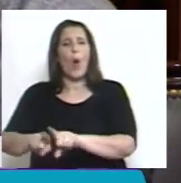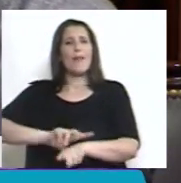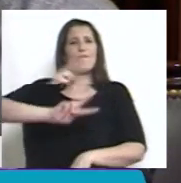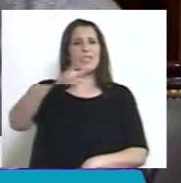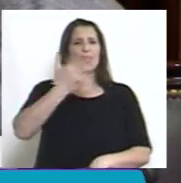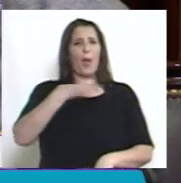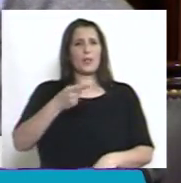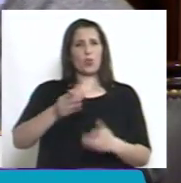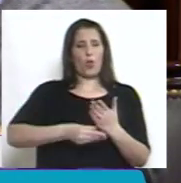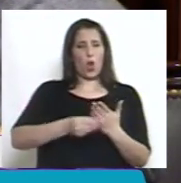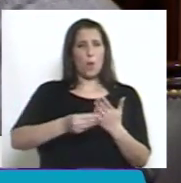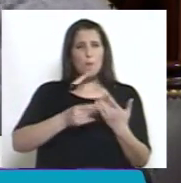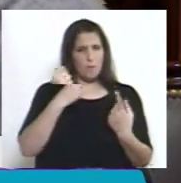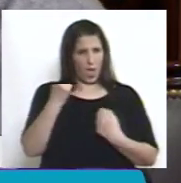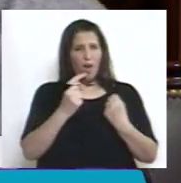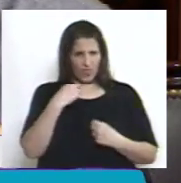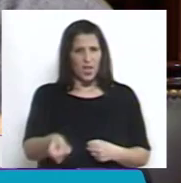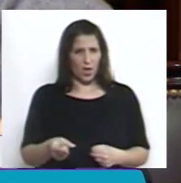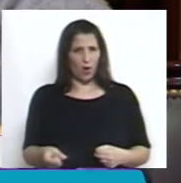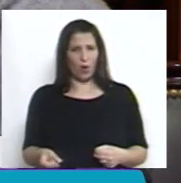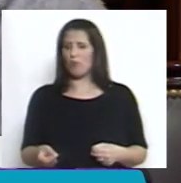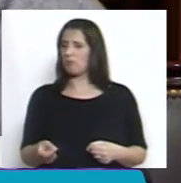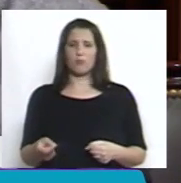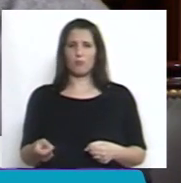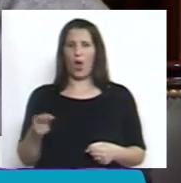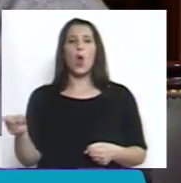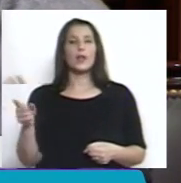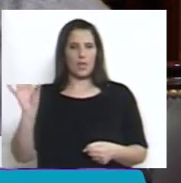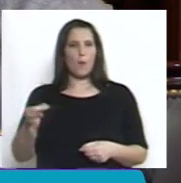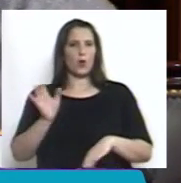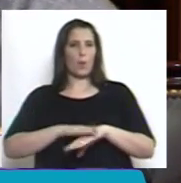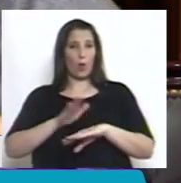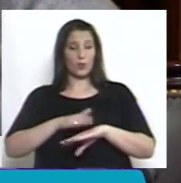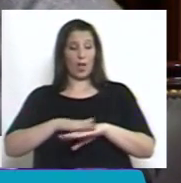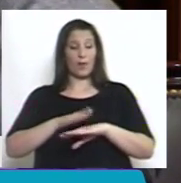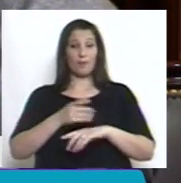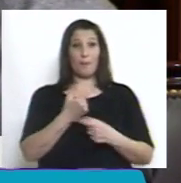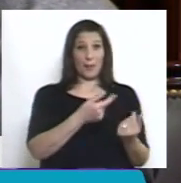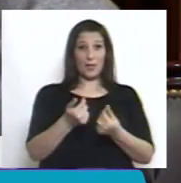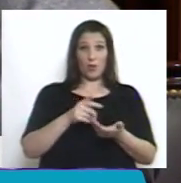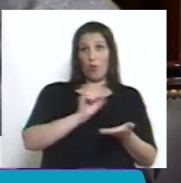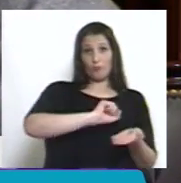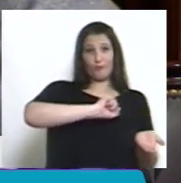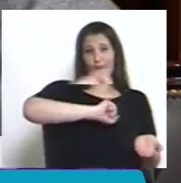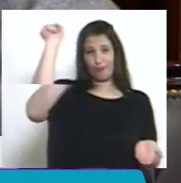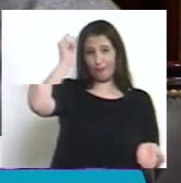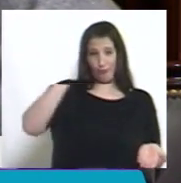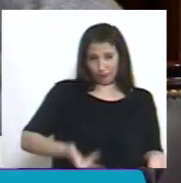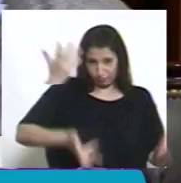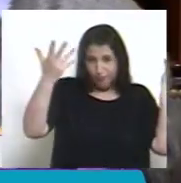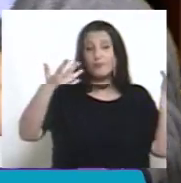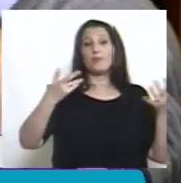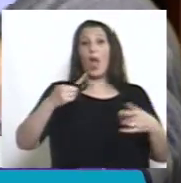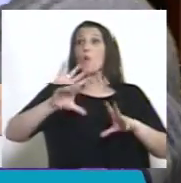comisión, porque todos sabemos que la emisión monetaria es la responsable por la inflación y lo que ha hecho que Argentina tenga la tercera inflación más alta del